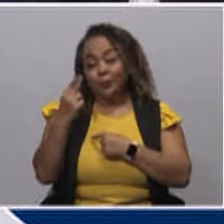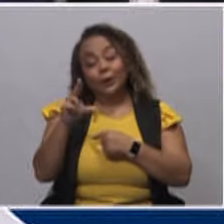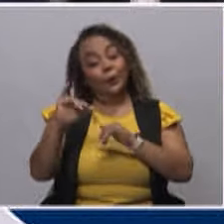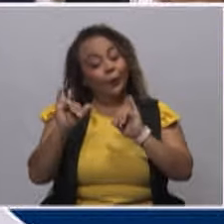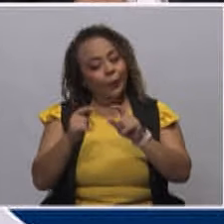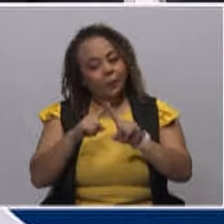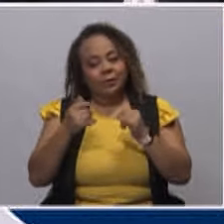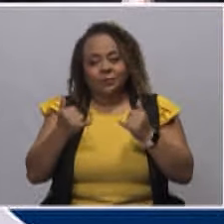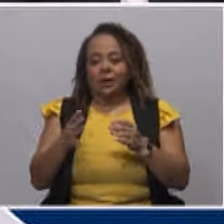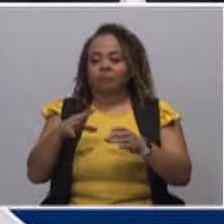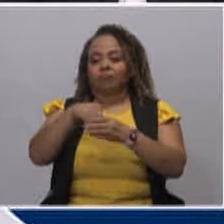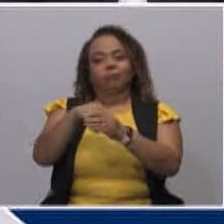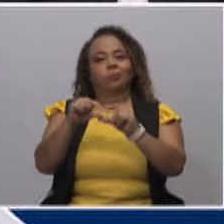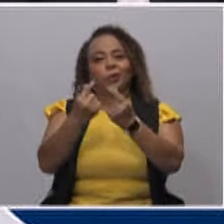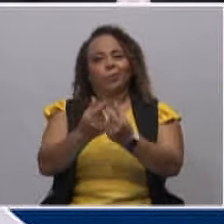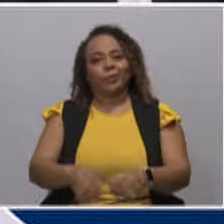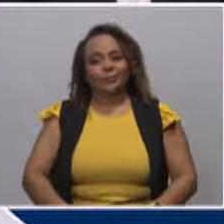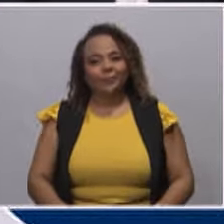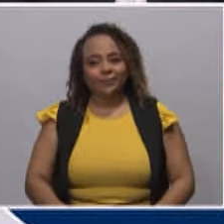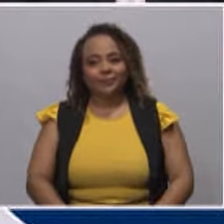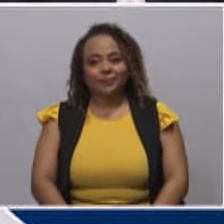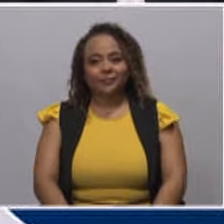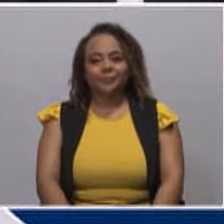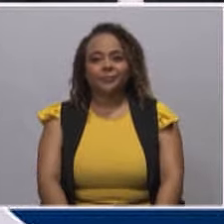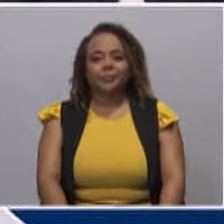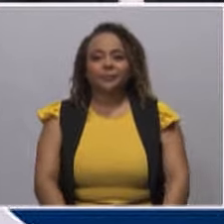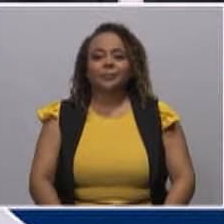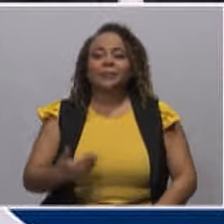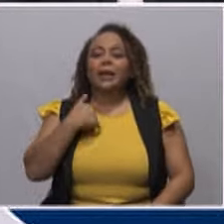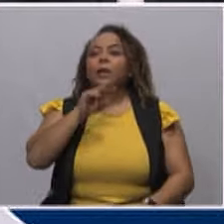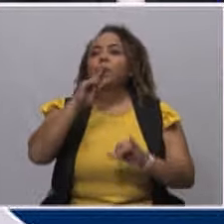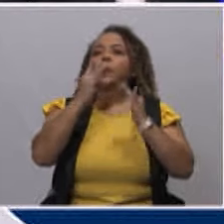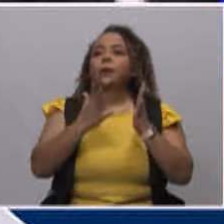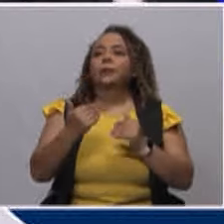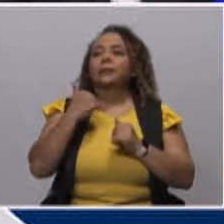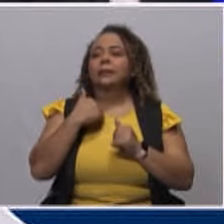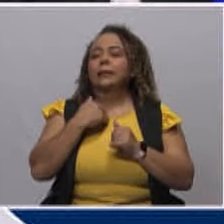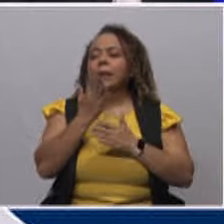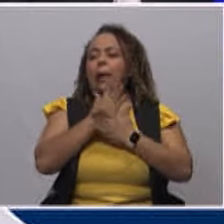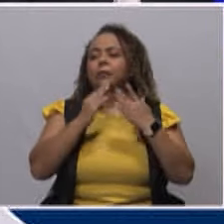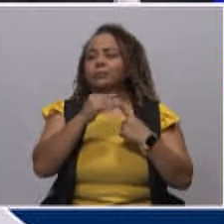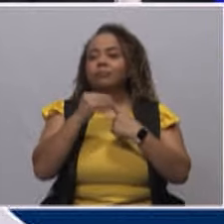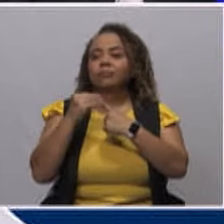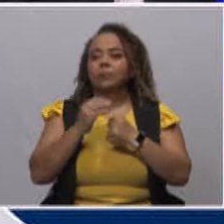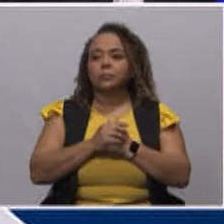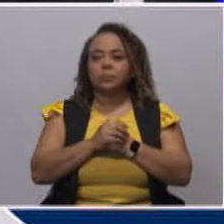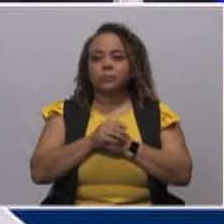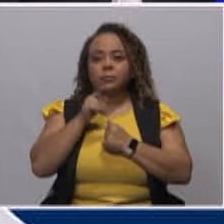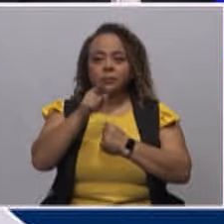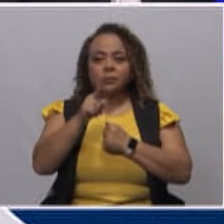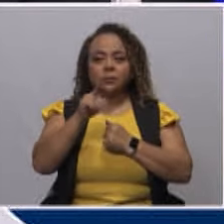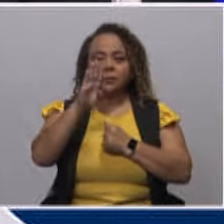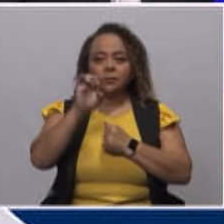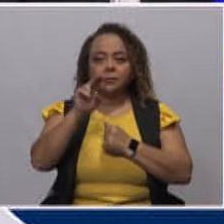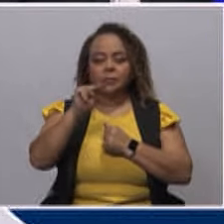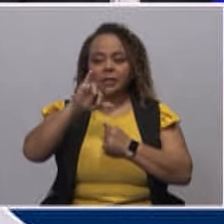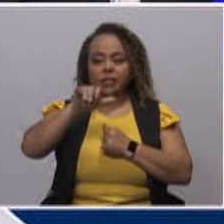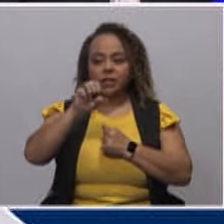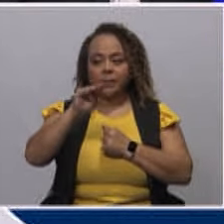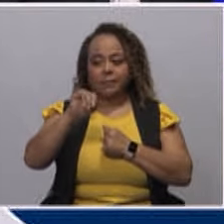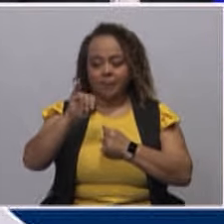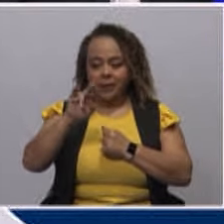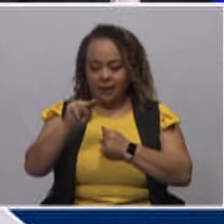per pero estaba ya en el grupo ahí josep peraz hay dos jugadores que tienen una particularidad este muchacho Benjamin Grey